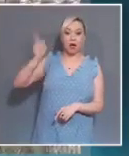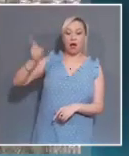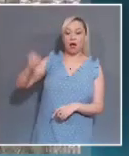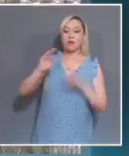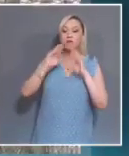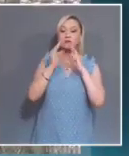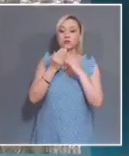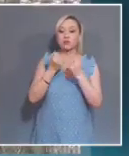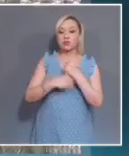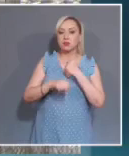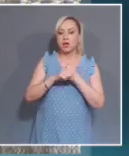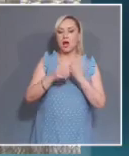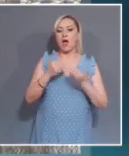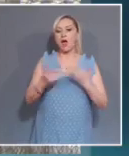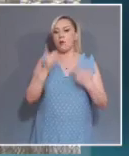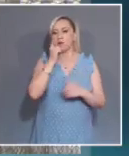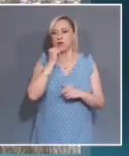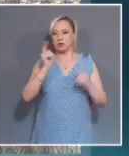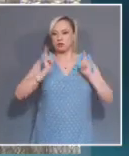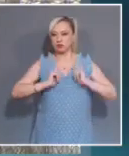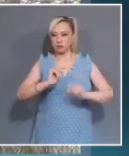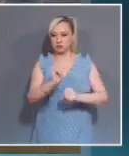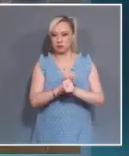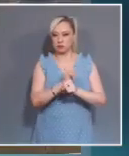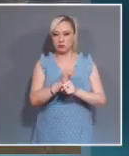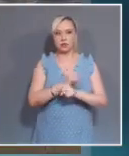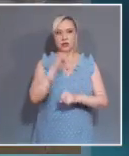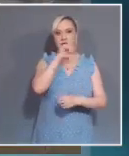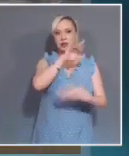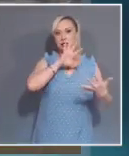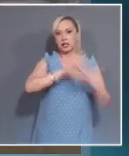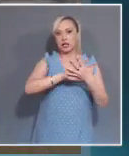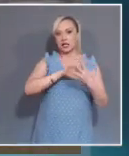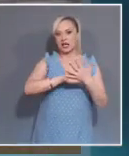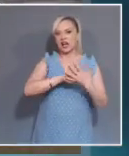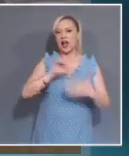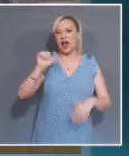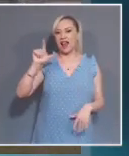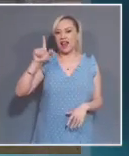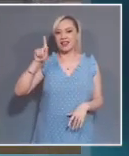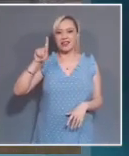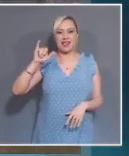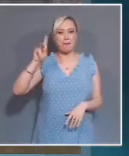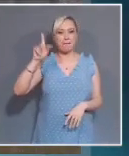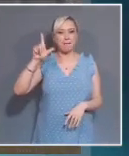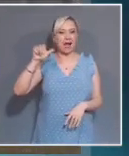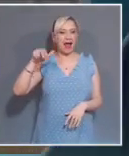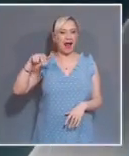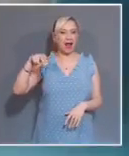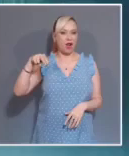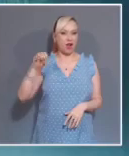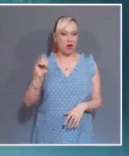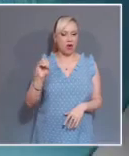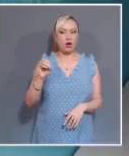República cumplimentó en el penal del Altiplano una orden de aprehensión en su contra por el delito de homicidio